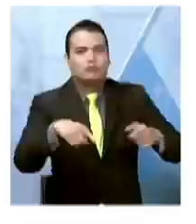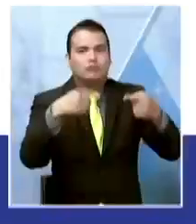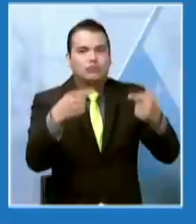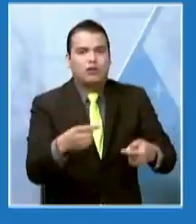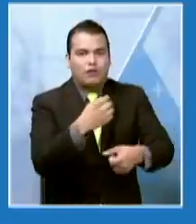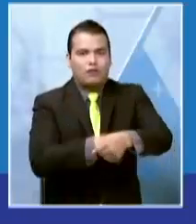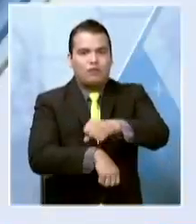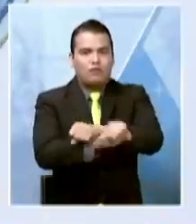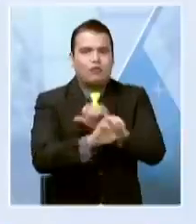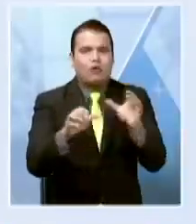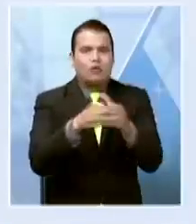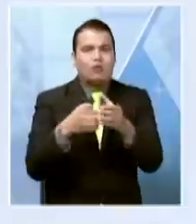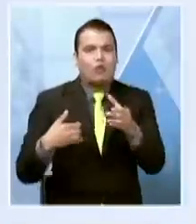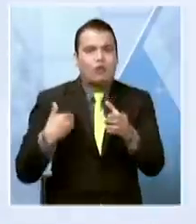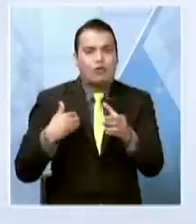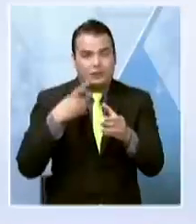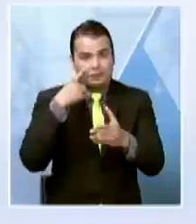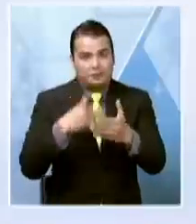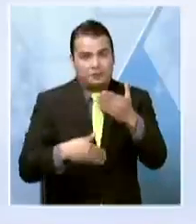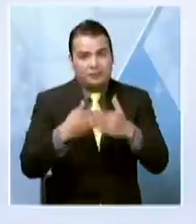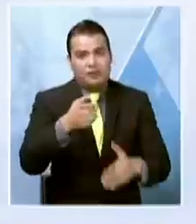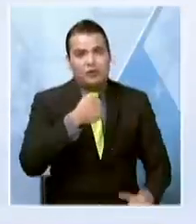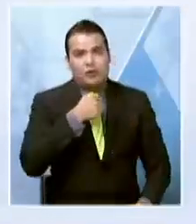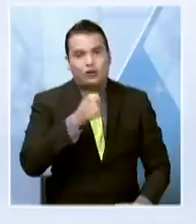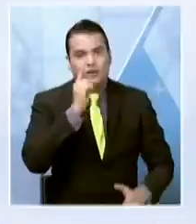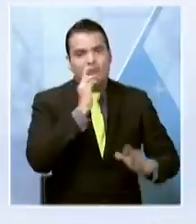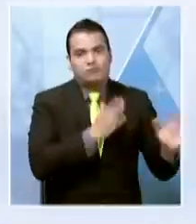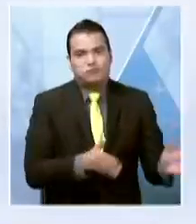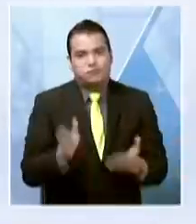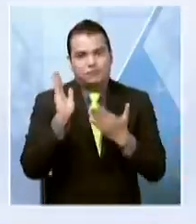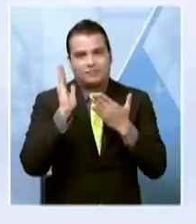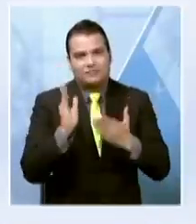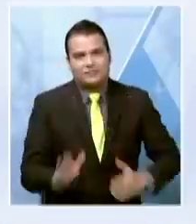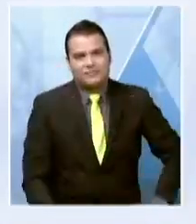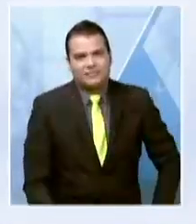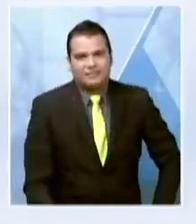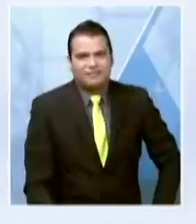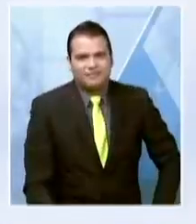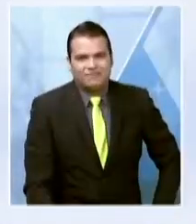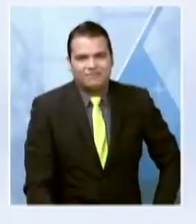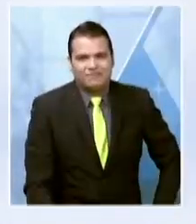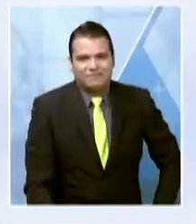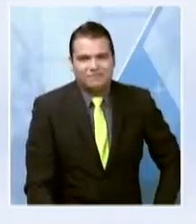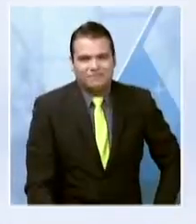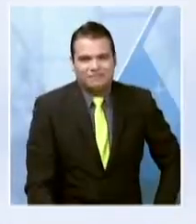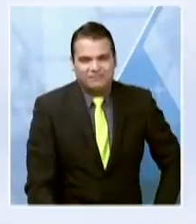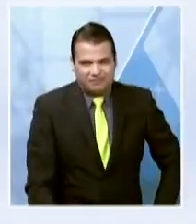90 minutos, el noticiero regional más visto en Colombia.